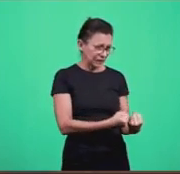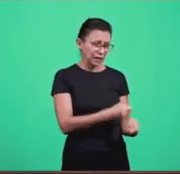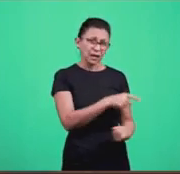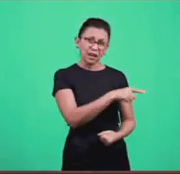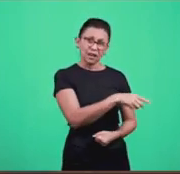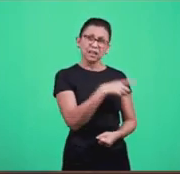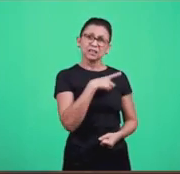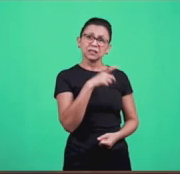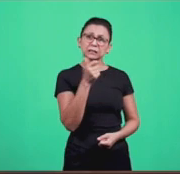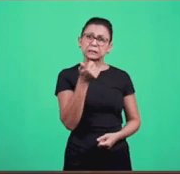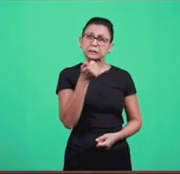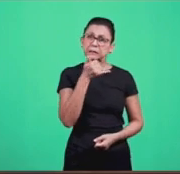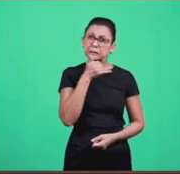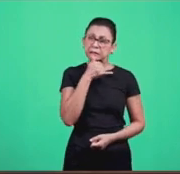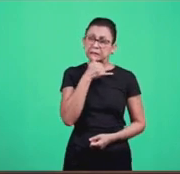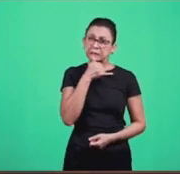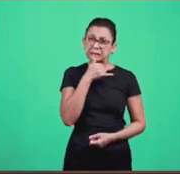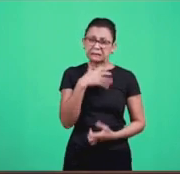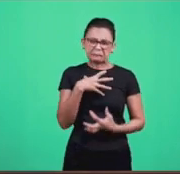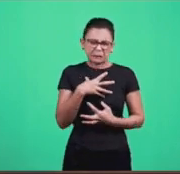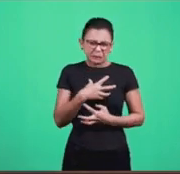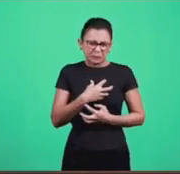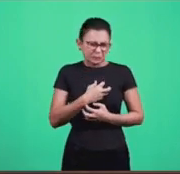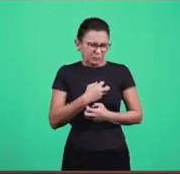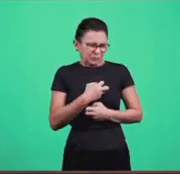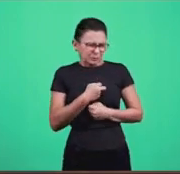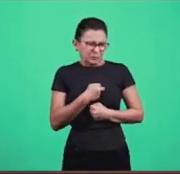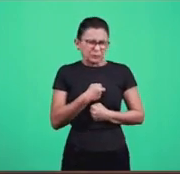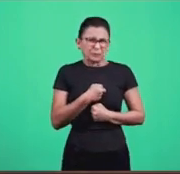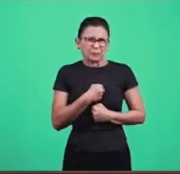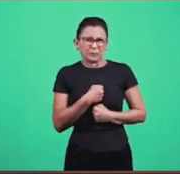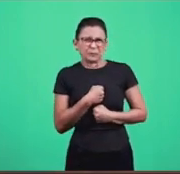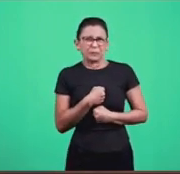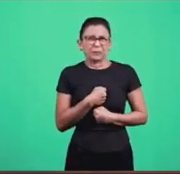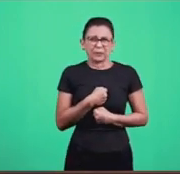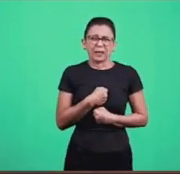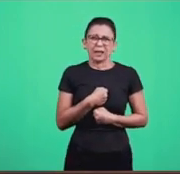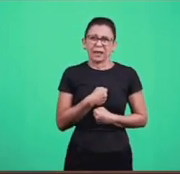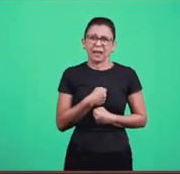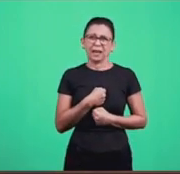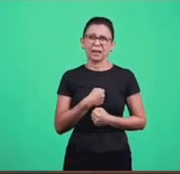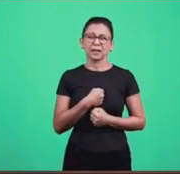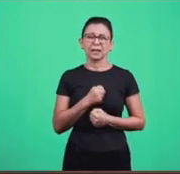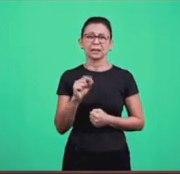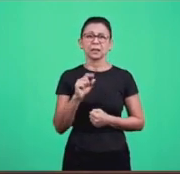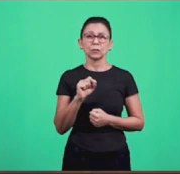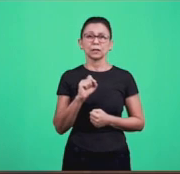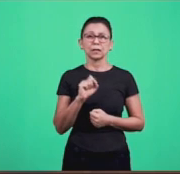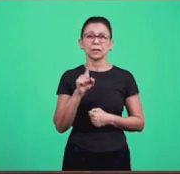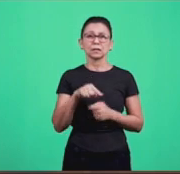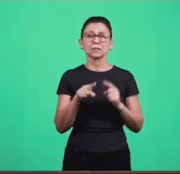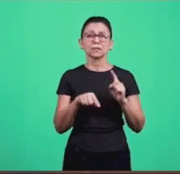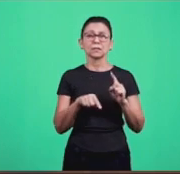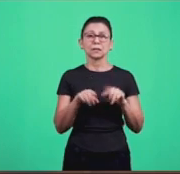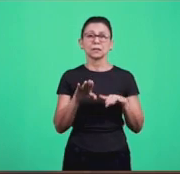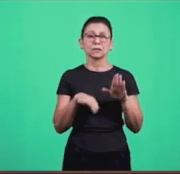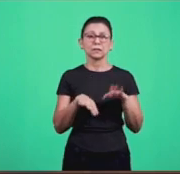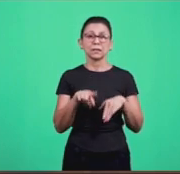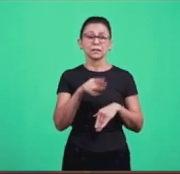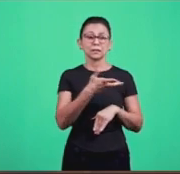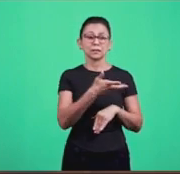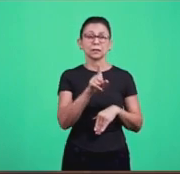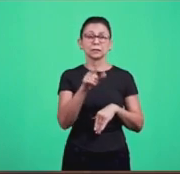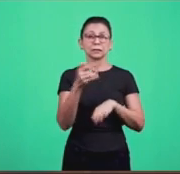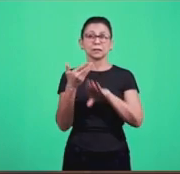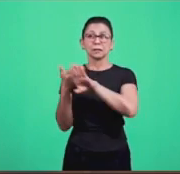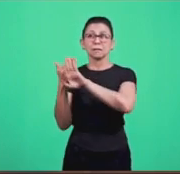solo trae tristeza, trae opresión. El mundo muchas veces intenta apartarnos de la